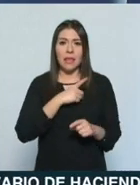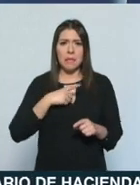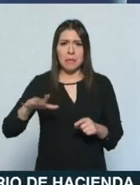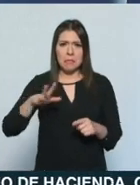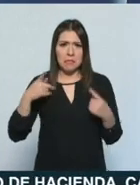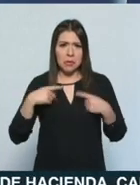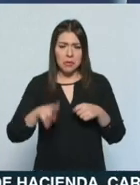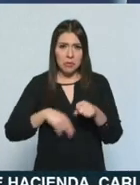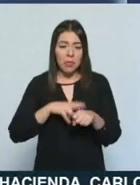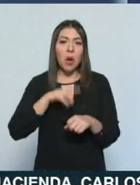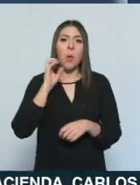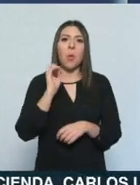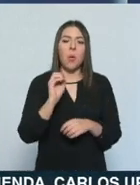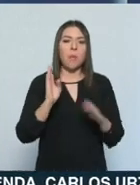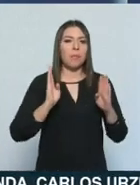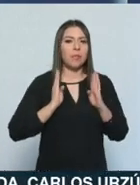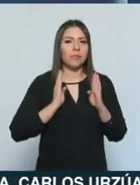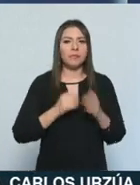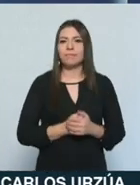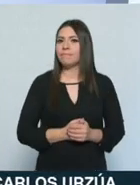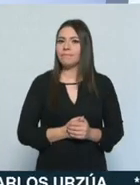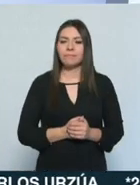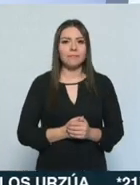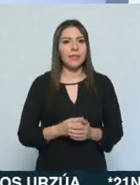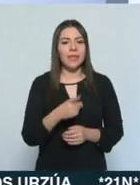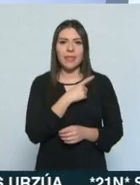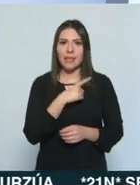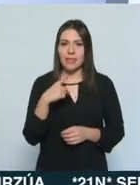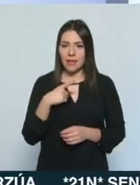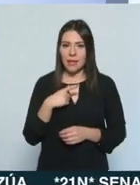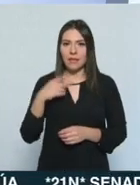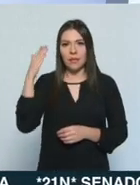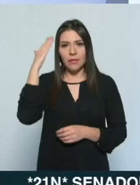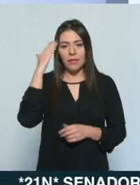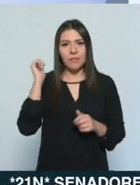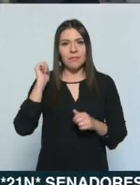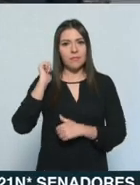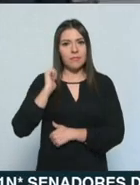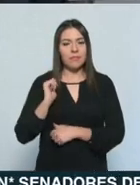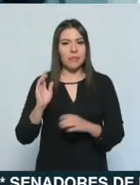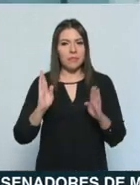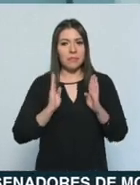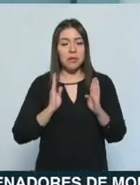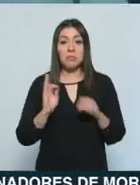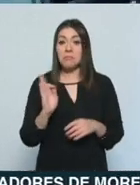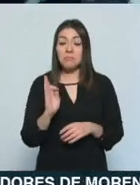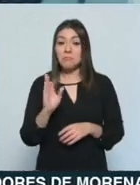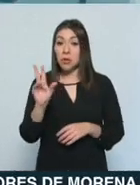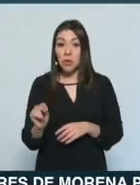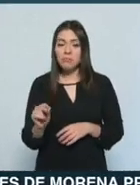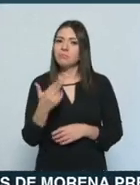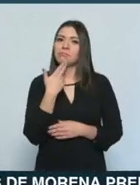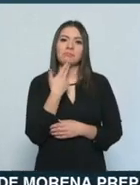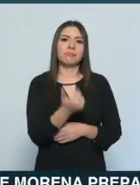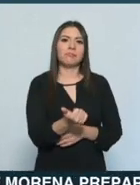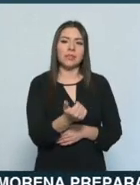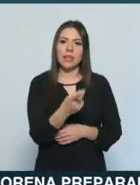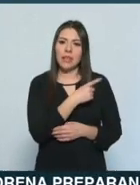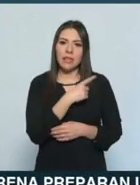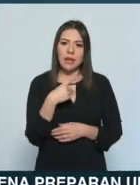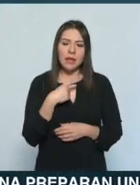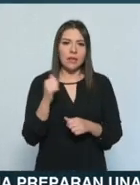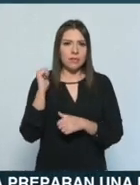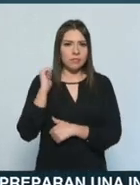no, no va a funcionar. No hay historia de éxito donde se haya transferido personal militar de manera permanente a labores de seguridad pública